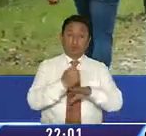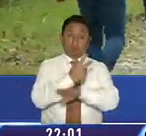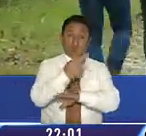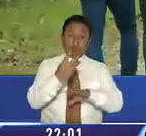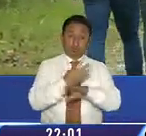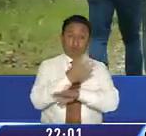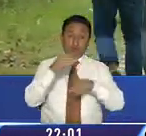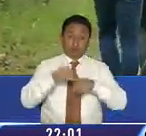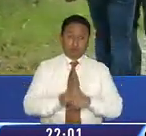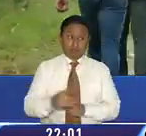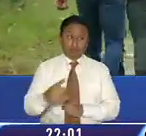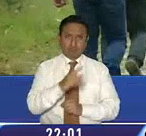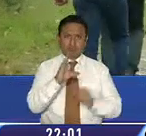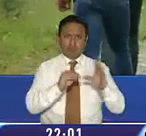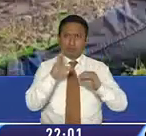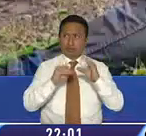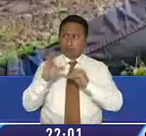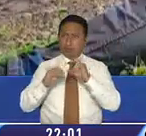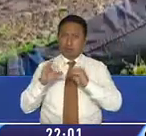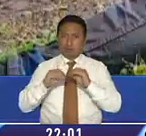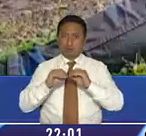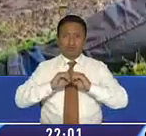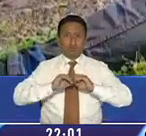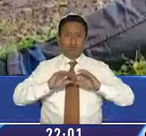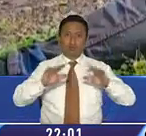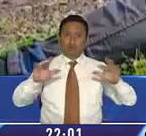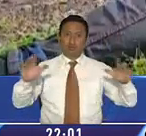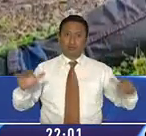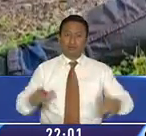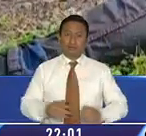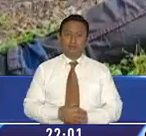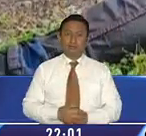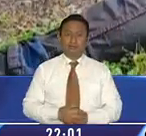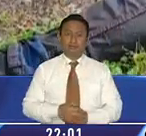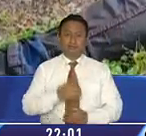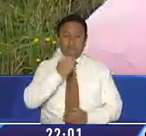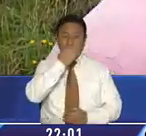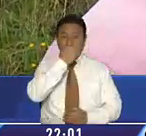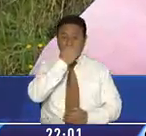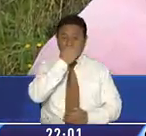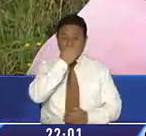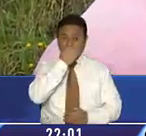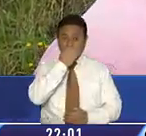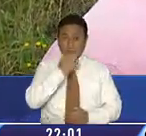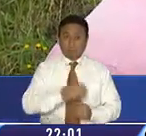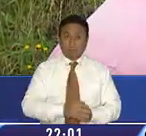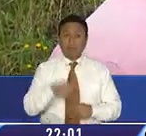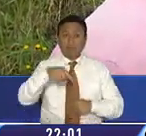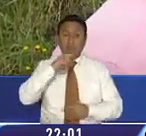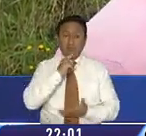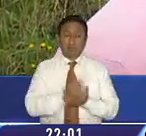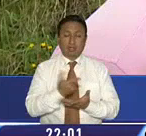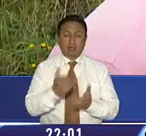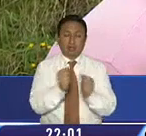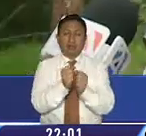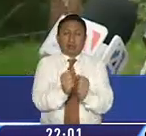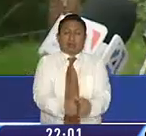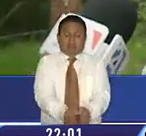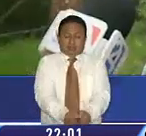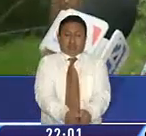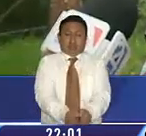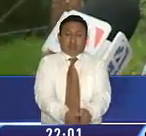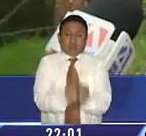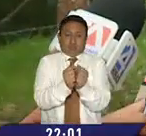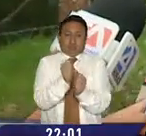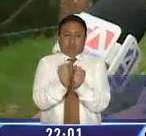el rumor que Don Nasa fue asesinado se iba convirtiendo en una realidad. Sí, estaba maniatado. Sí, boca arriba estaba. A